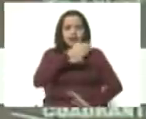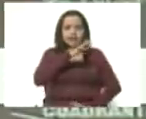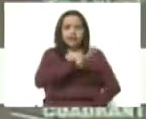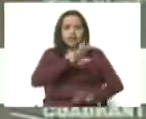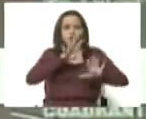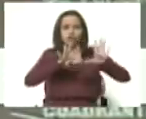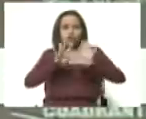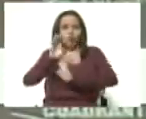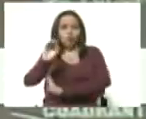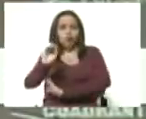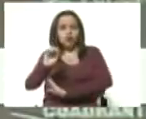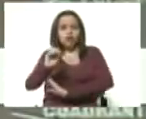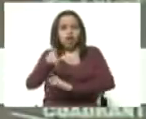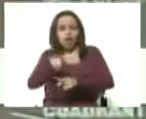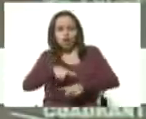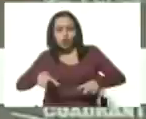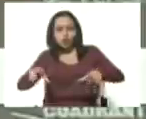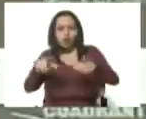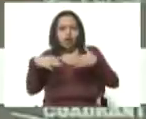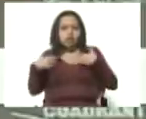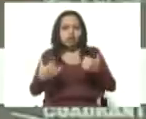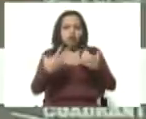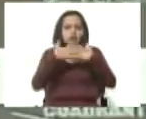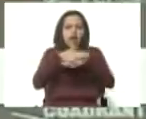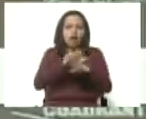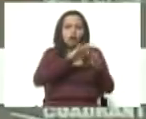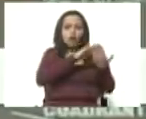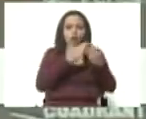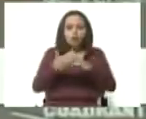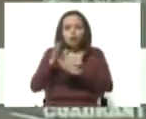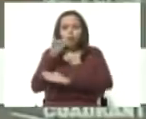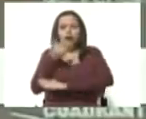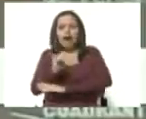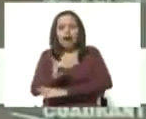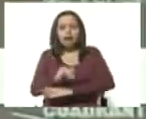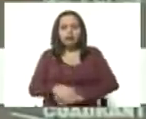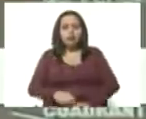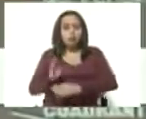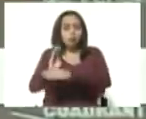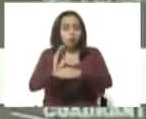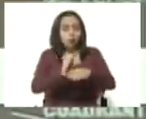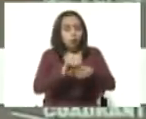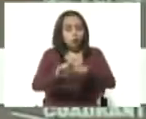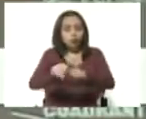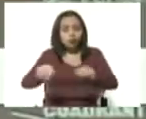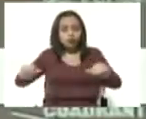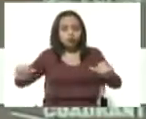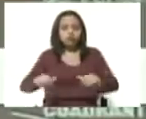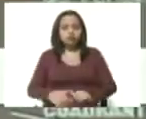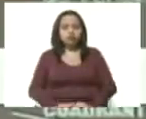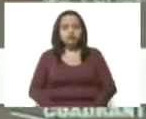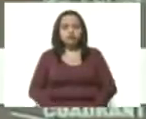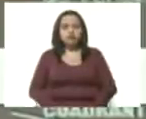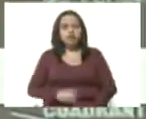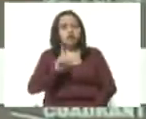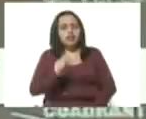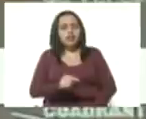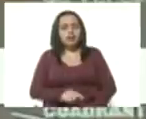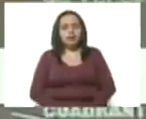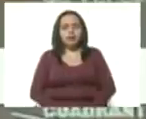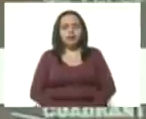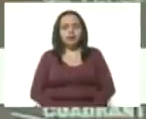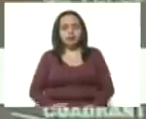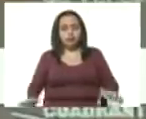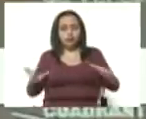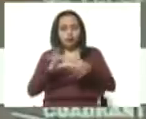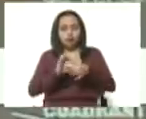590 áreas de salud integral comunitaria que están territorializadas, conjuntamente